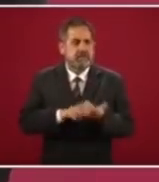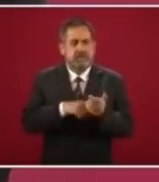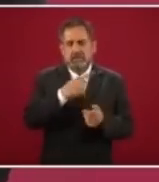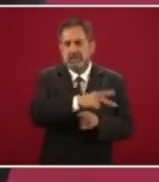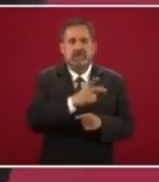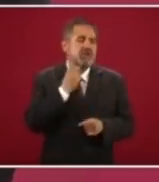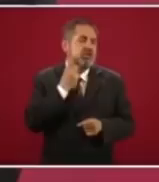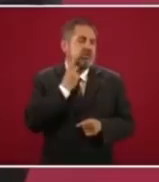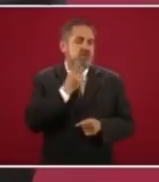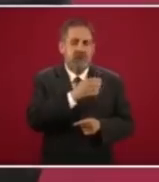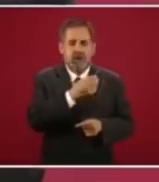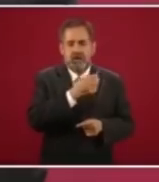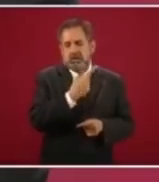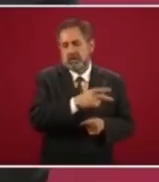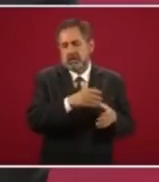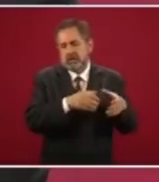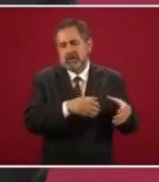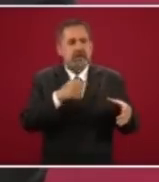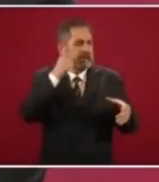legislativo, en el caso